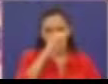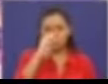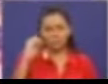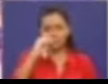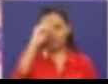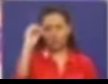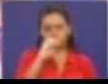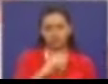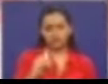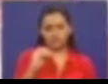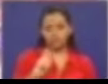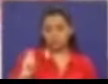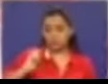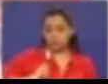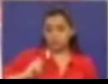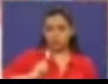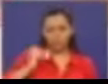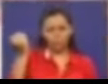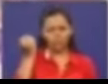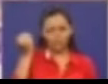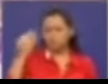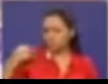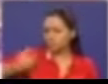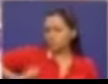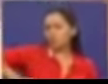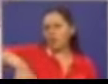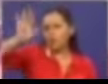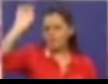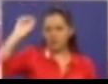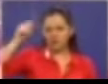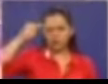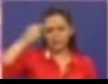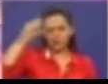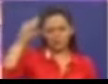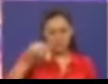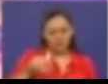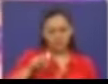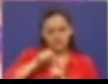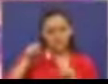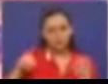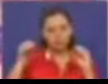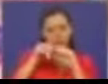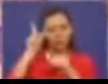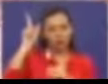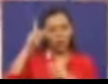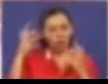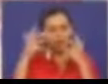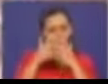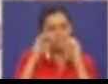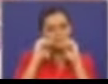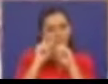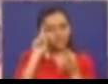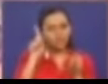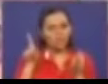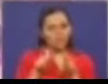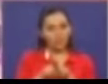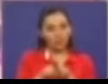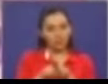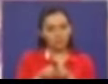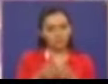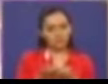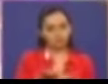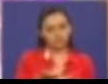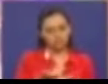las pensiones jubilares están garantizadas por el Estado, compañeros. Un sistema mucho más lógico, mucho más coherente que la